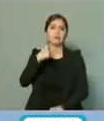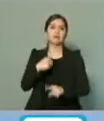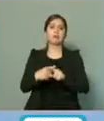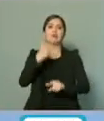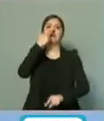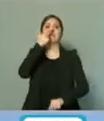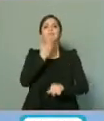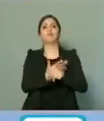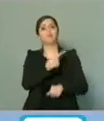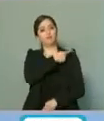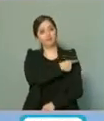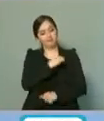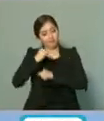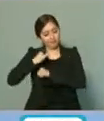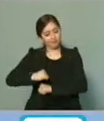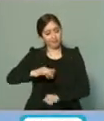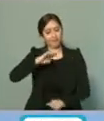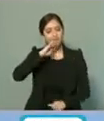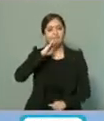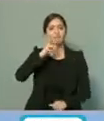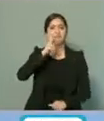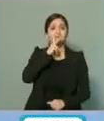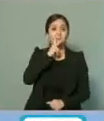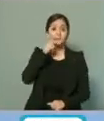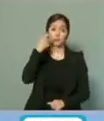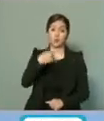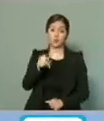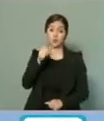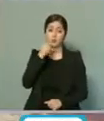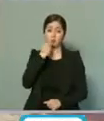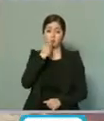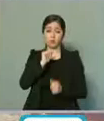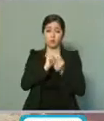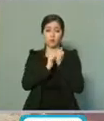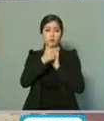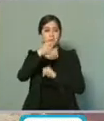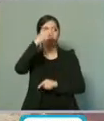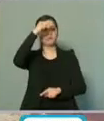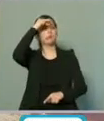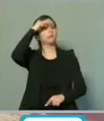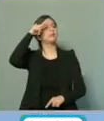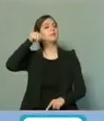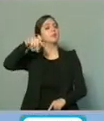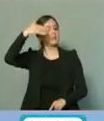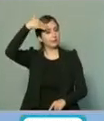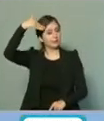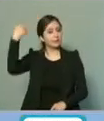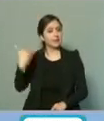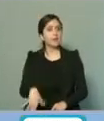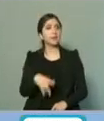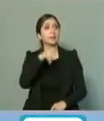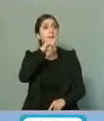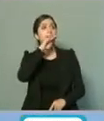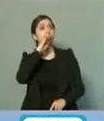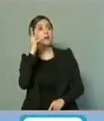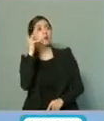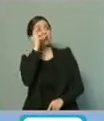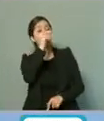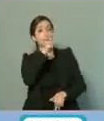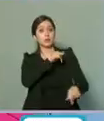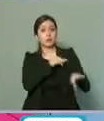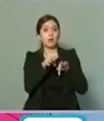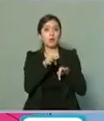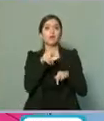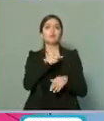sí. Entonces sí estar al pendiente y los niños son muy inteligentes, entonces cuando un niño sabe que tienes que salir a trabajar, entonces también